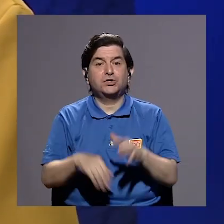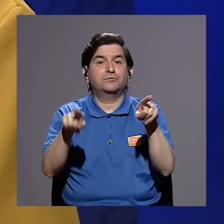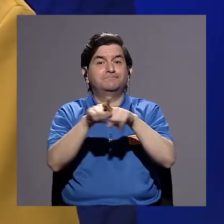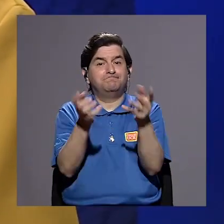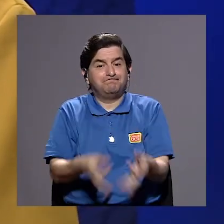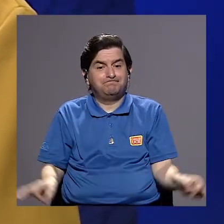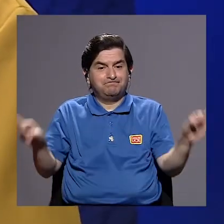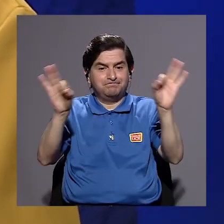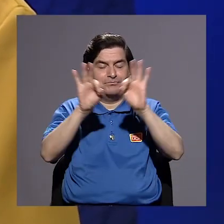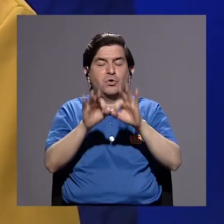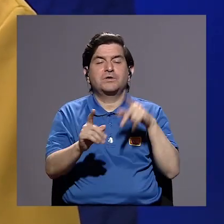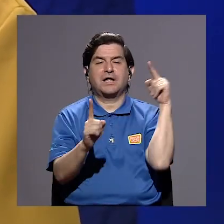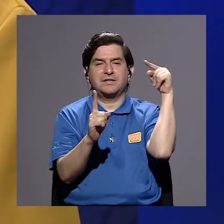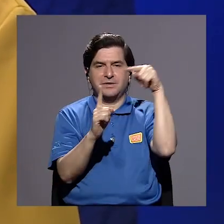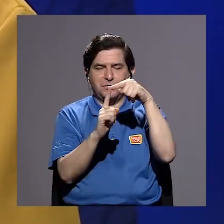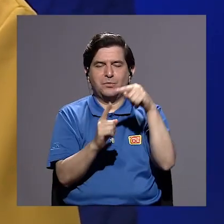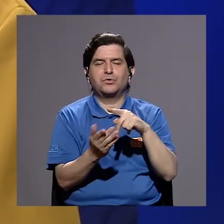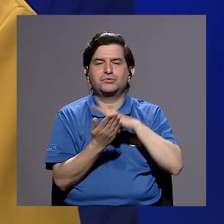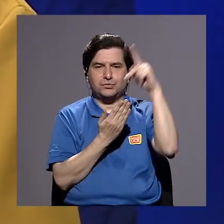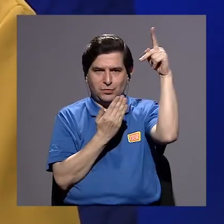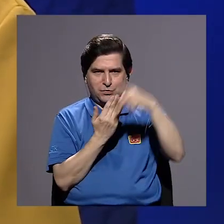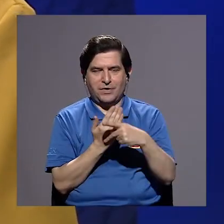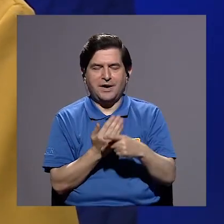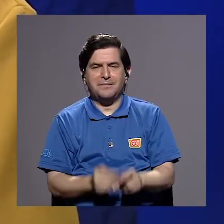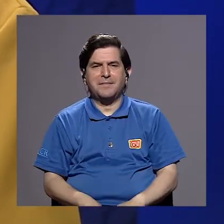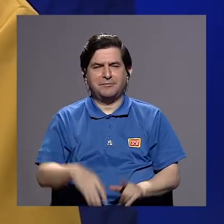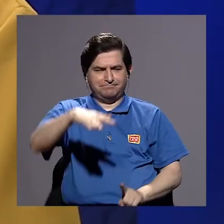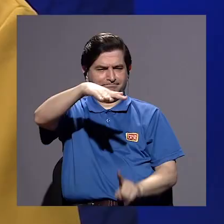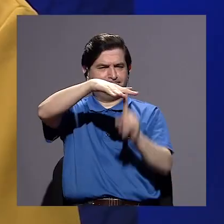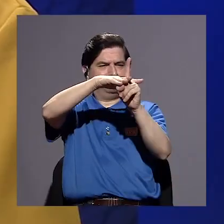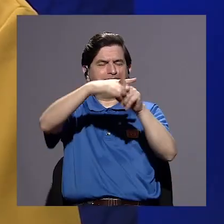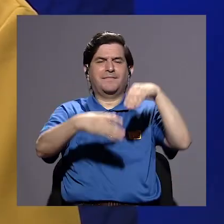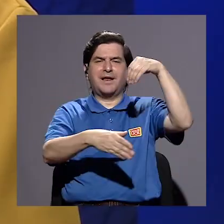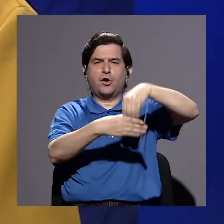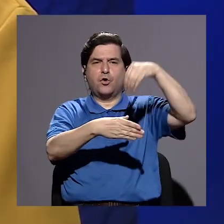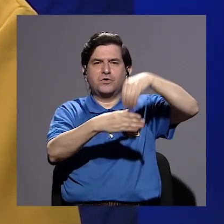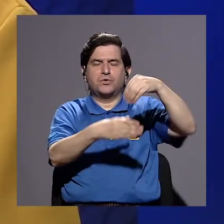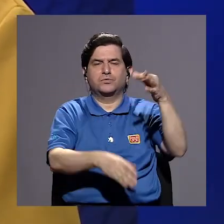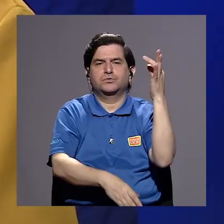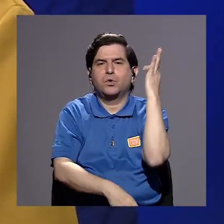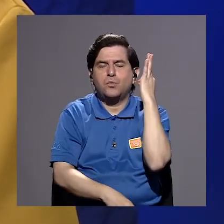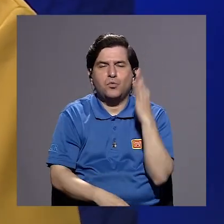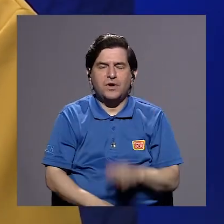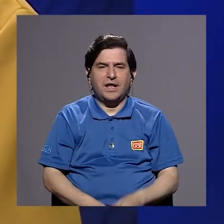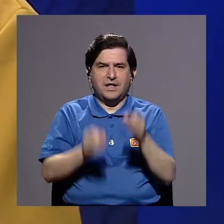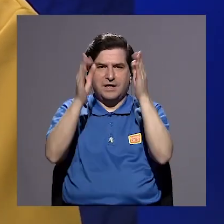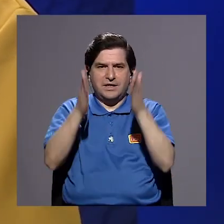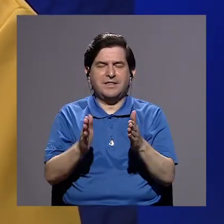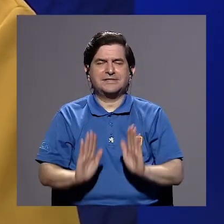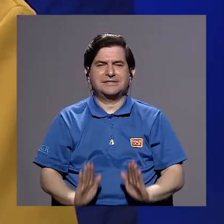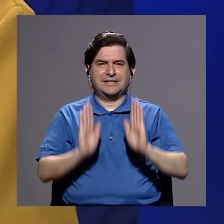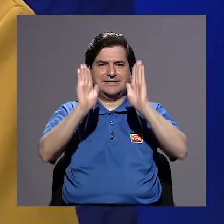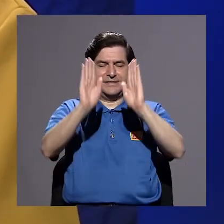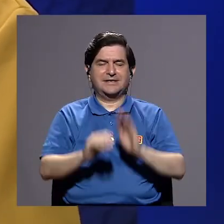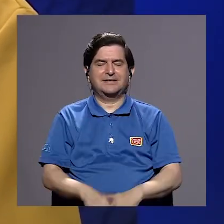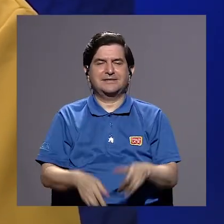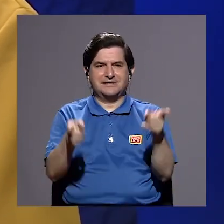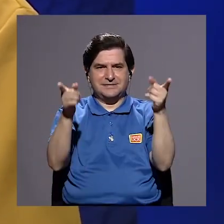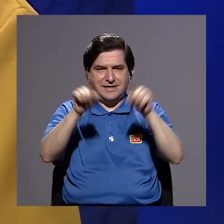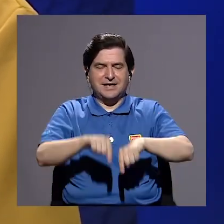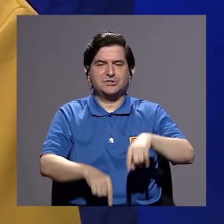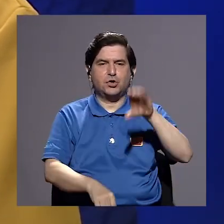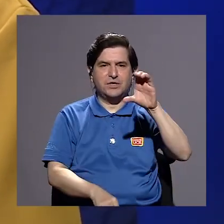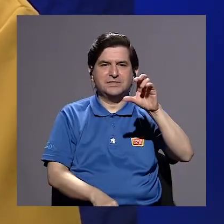es también parte del propósito de este programa que busca visibilizar el aporte de mujeres juristas extraordinarias como